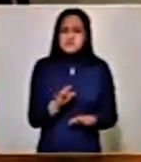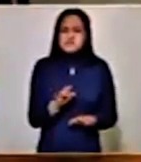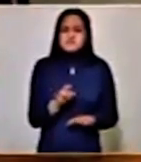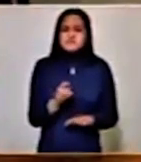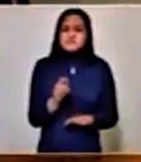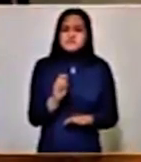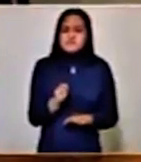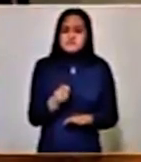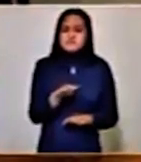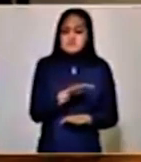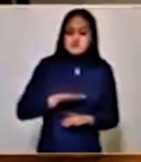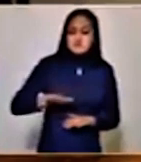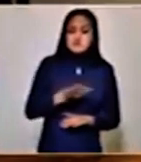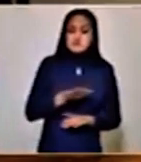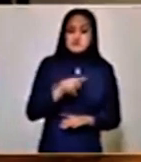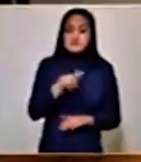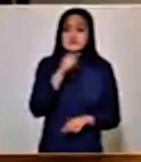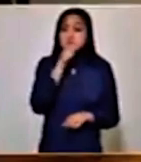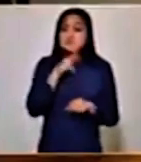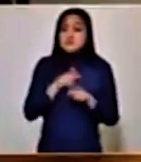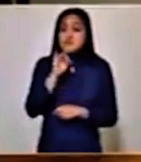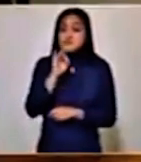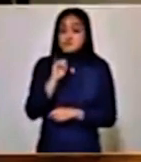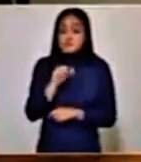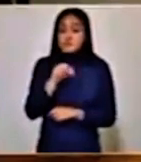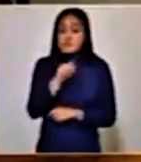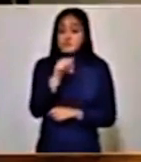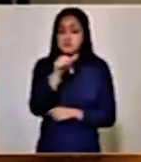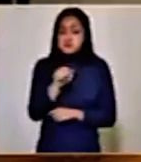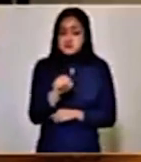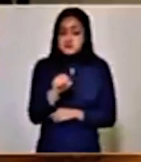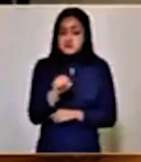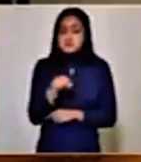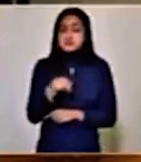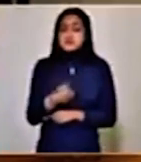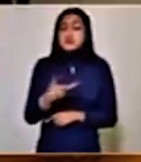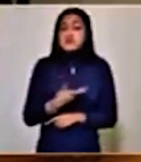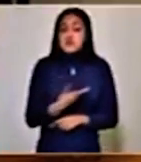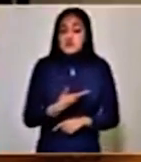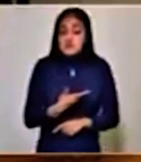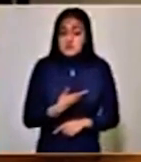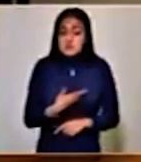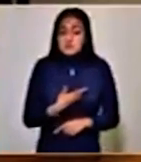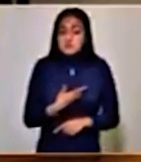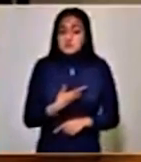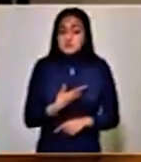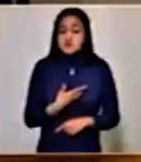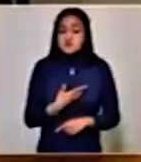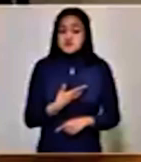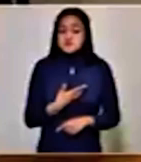área de la secretaria de finanzas y mantiene este